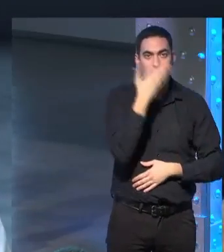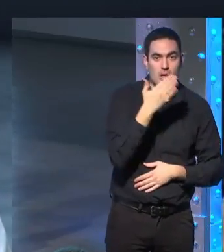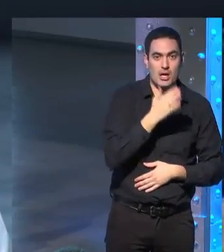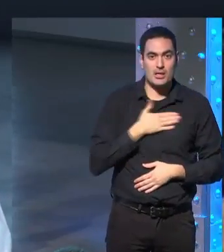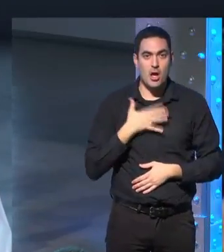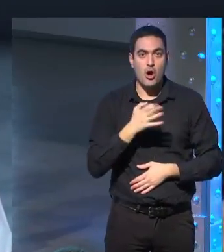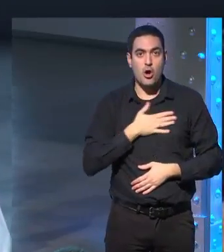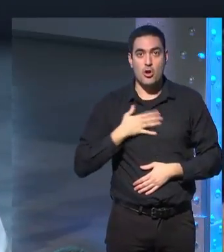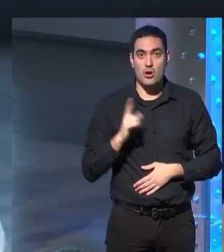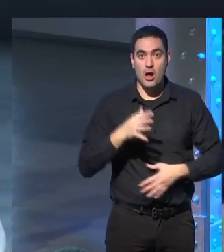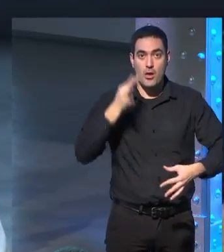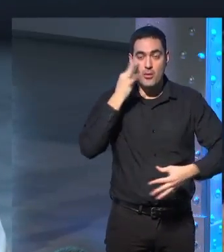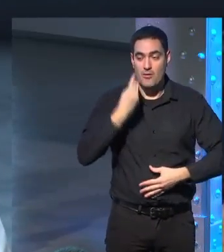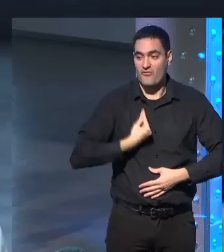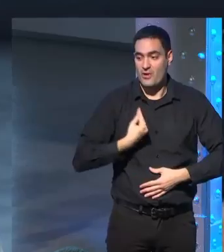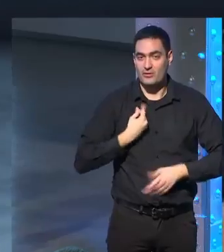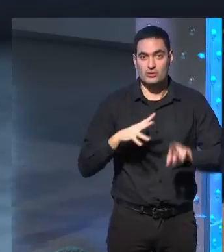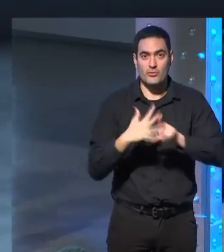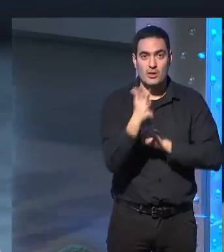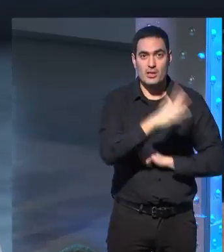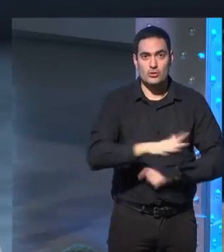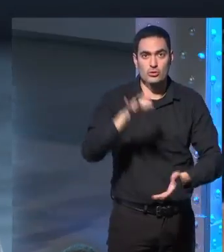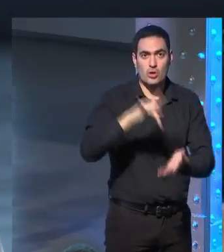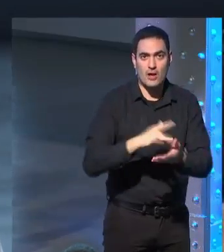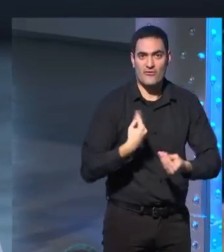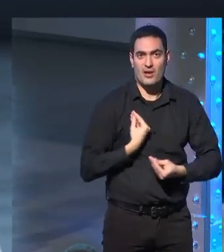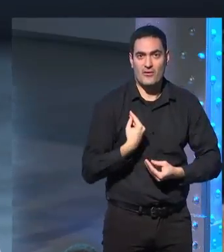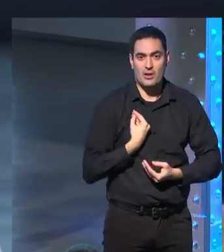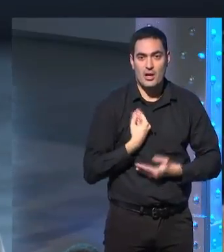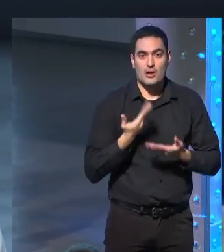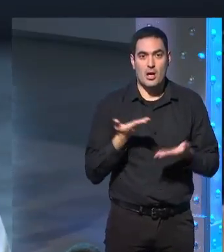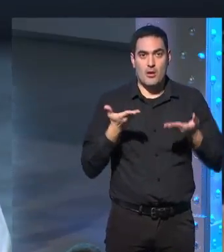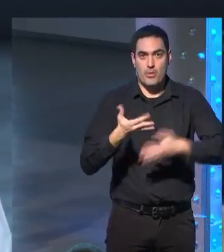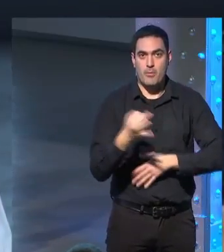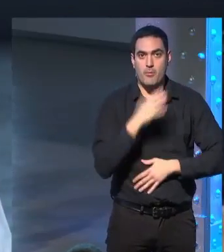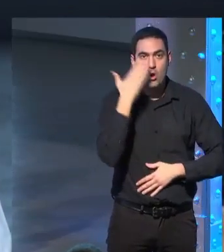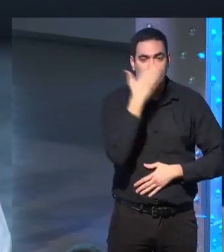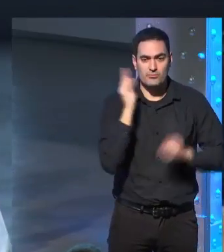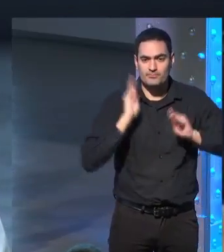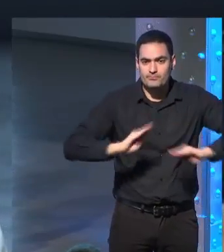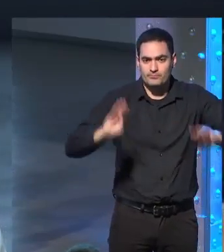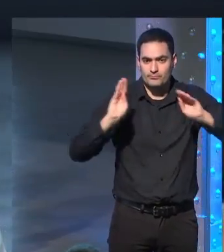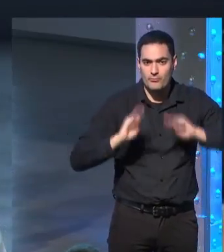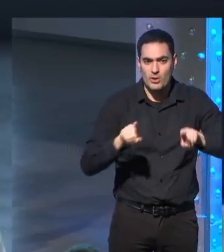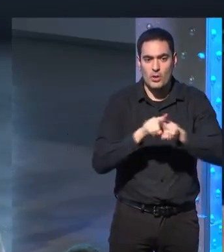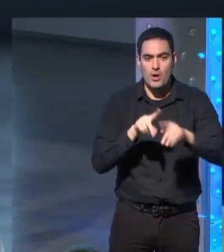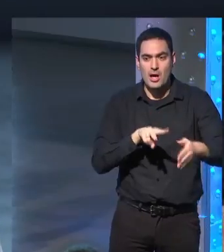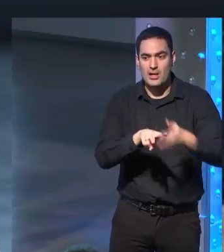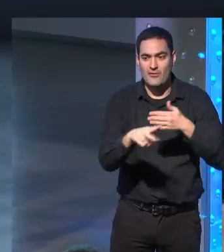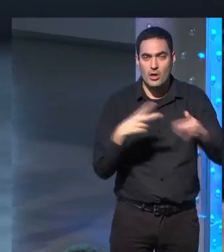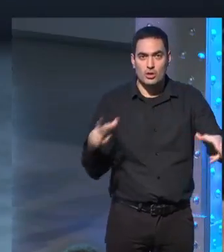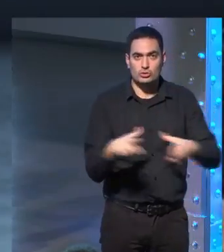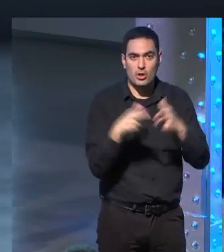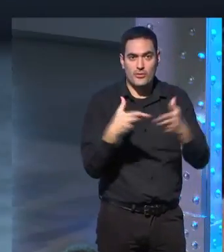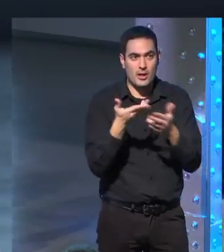escuela, esa es la realidad en la que viven los niños. Y tienen que ayudarles, porque al final la escuela tiene que ser un reflejo de la sociedad